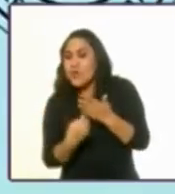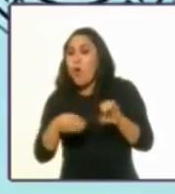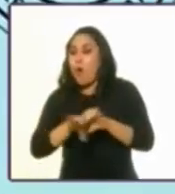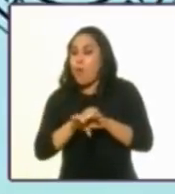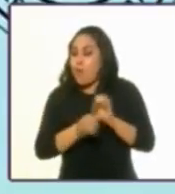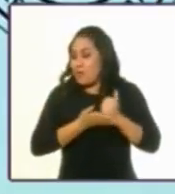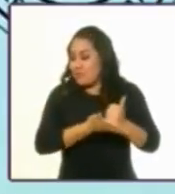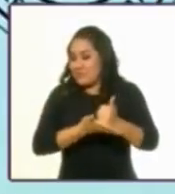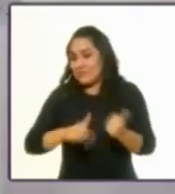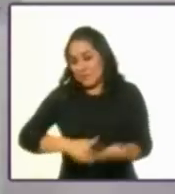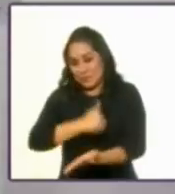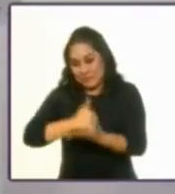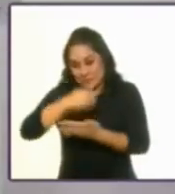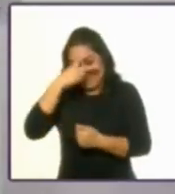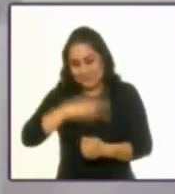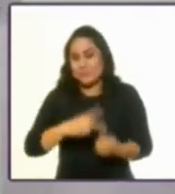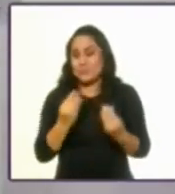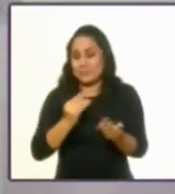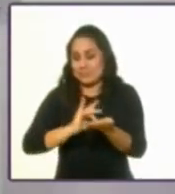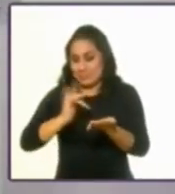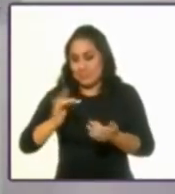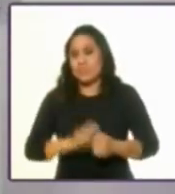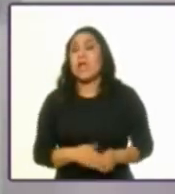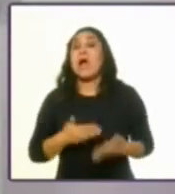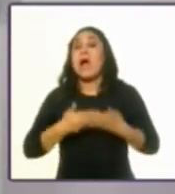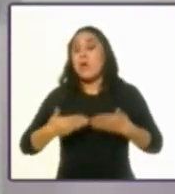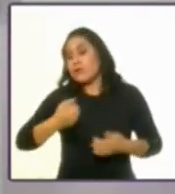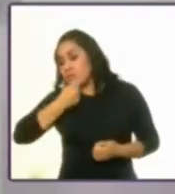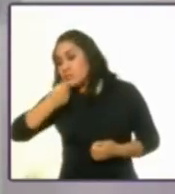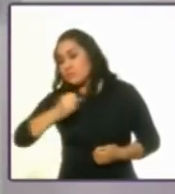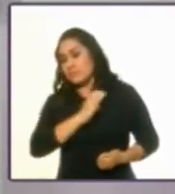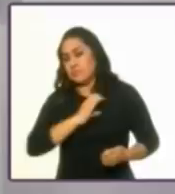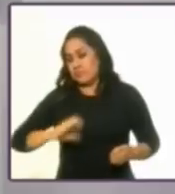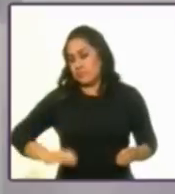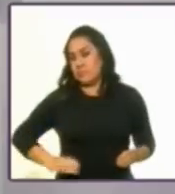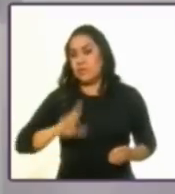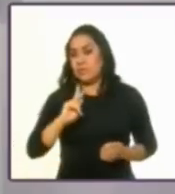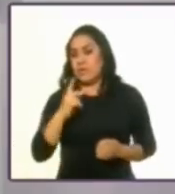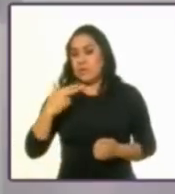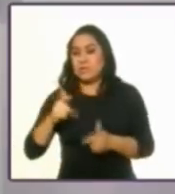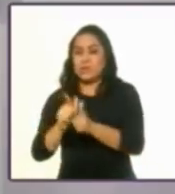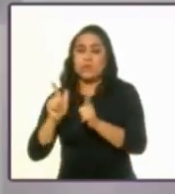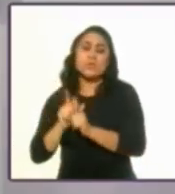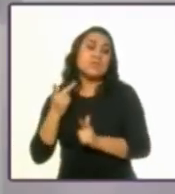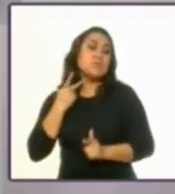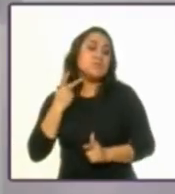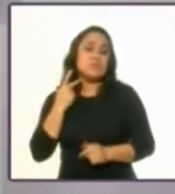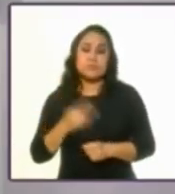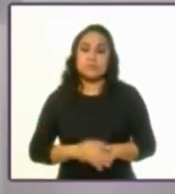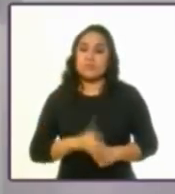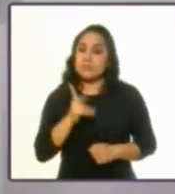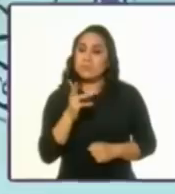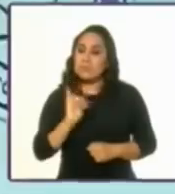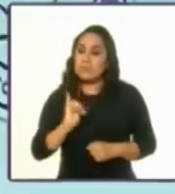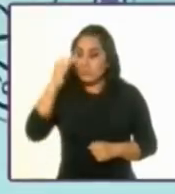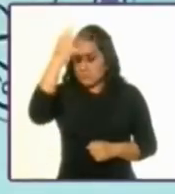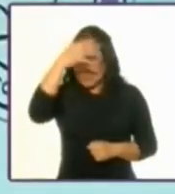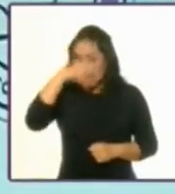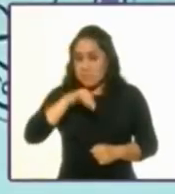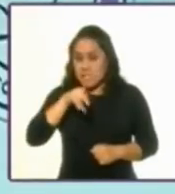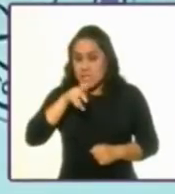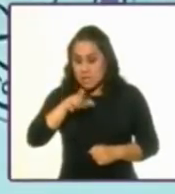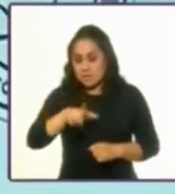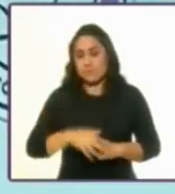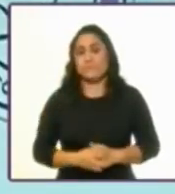ciudad tiene el uso de la palabra el candidato del partido revolucionario institucional mikel arriola adelante bueno